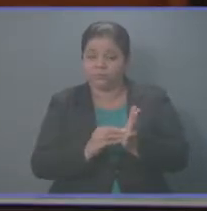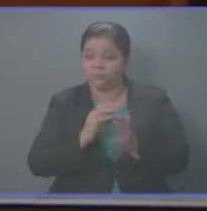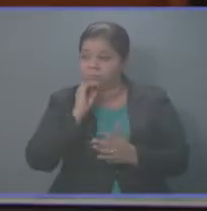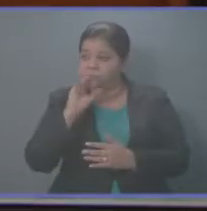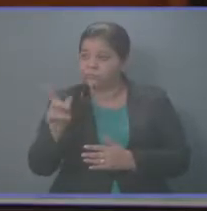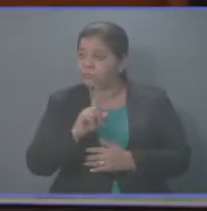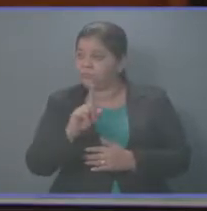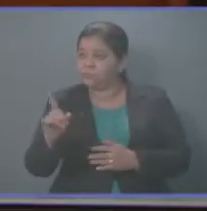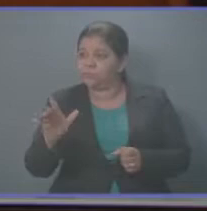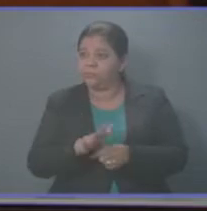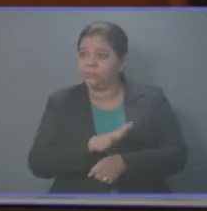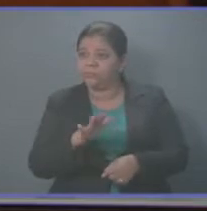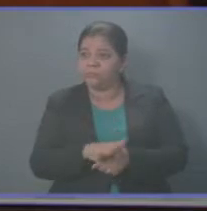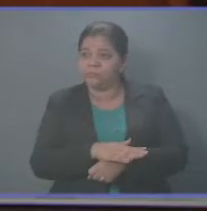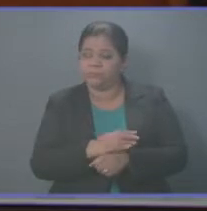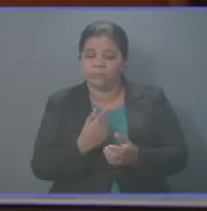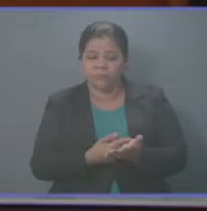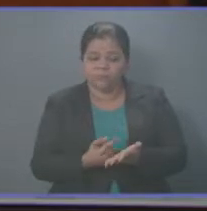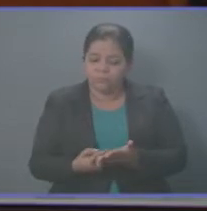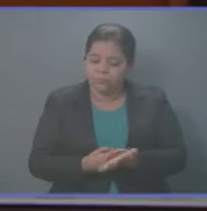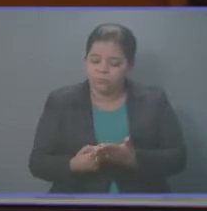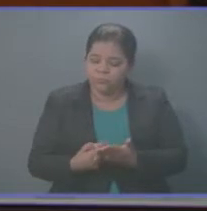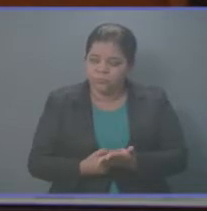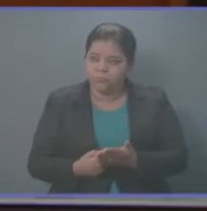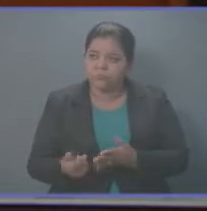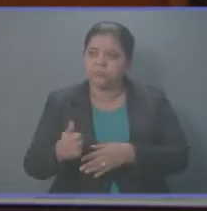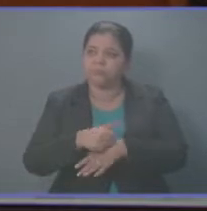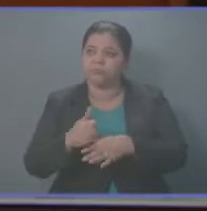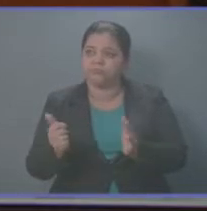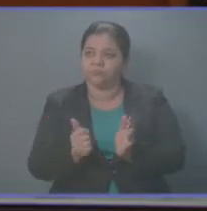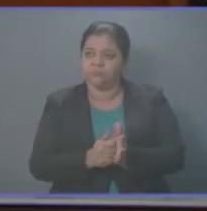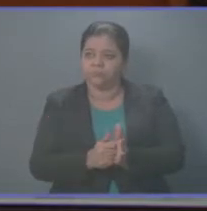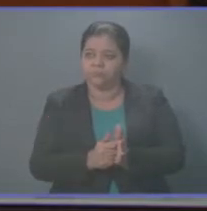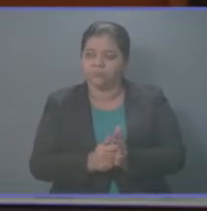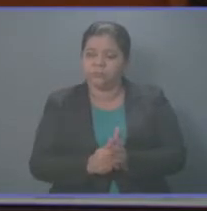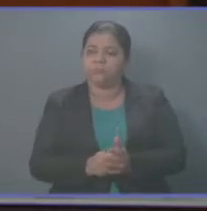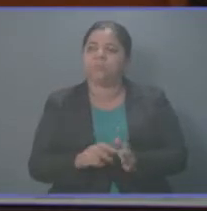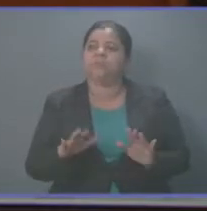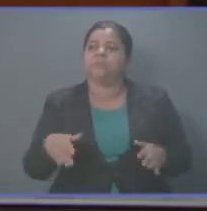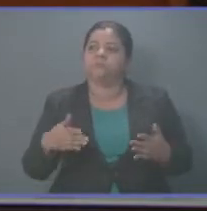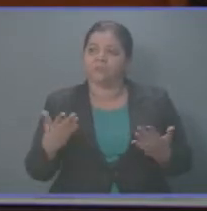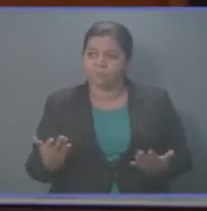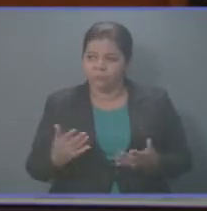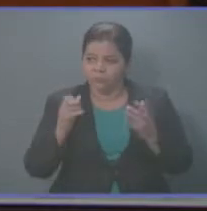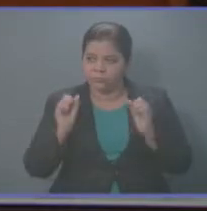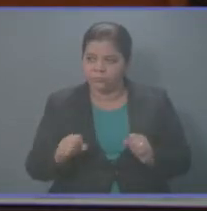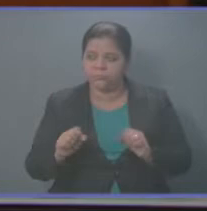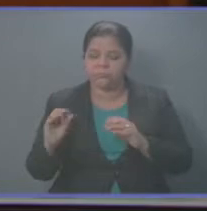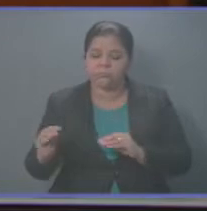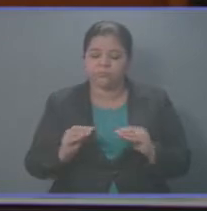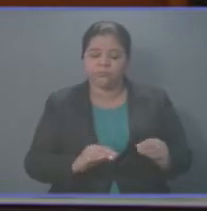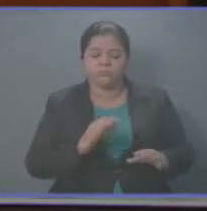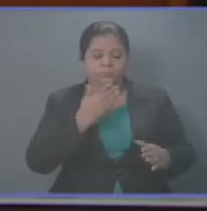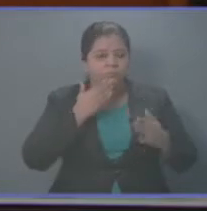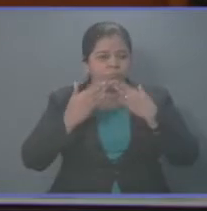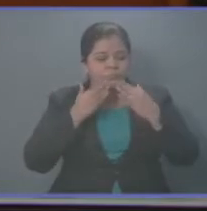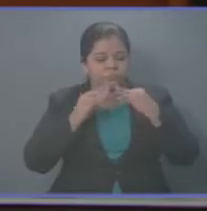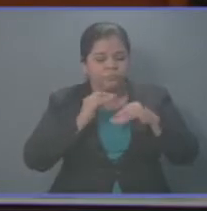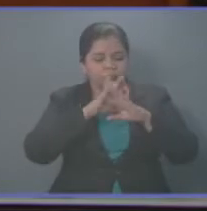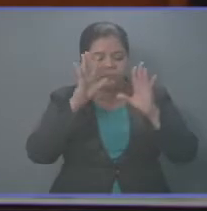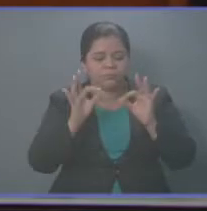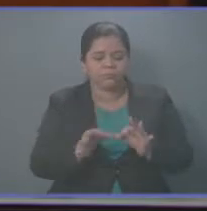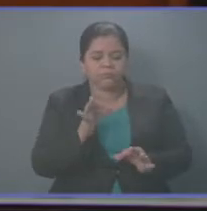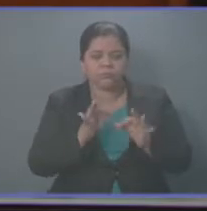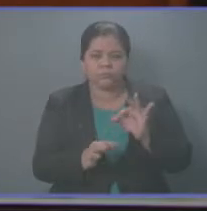el suficiente debate en la Asamblea Legislativa para poder justificar o poder